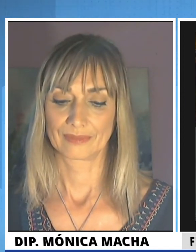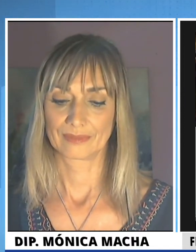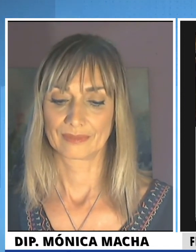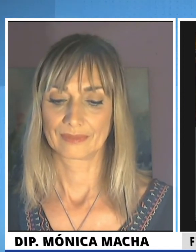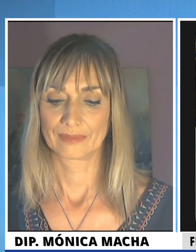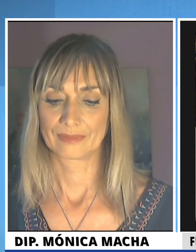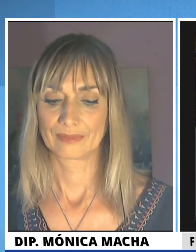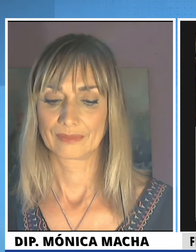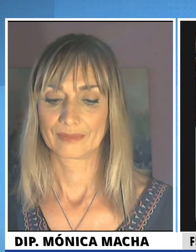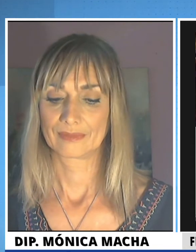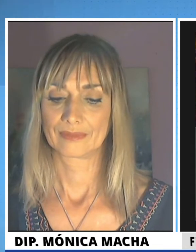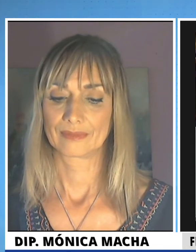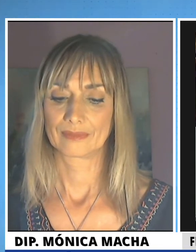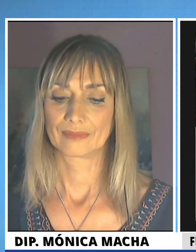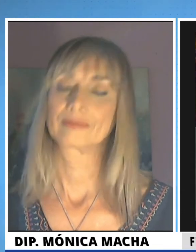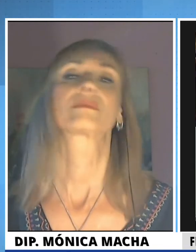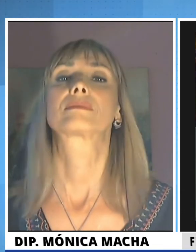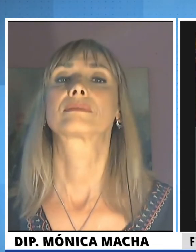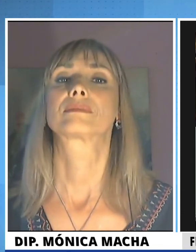servicio penitenciario,